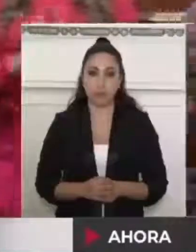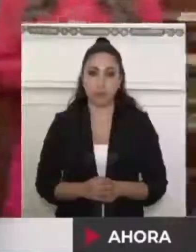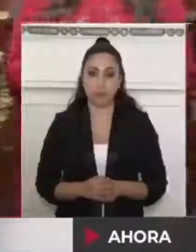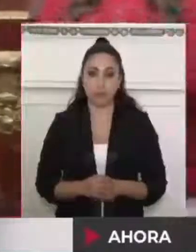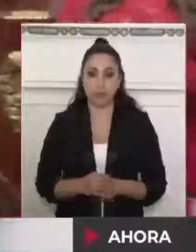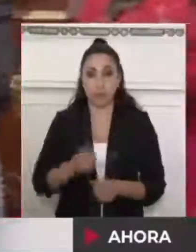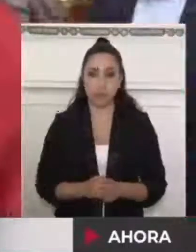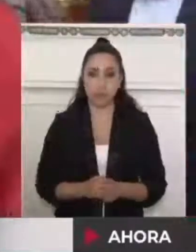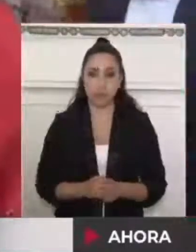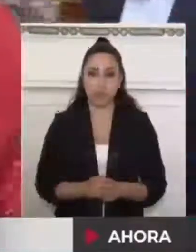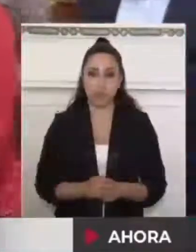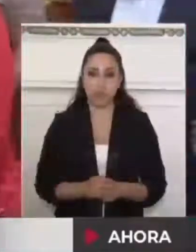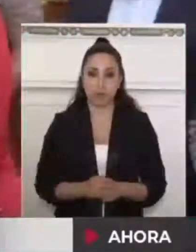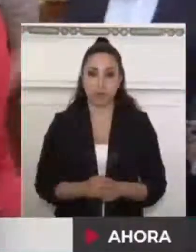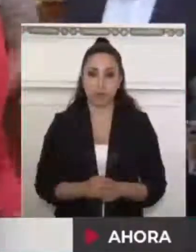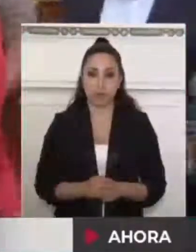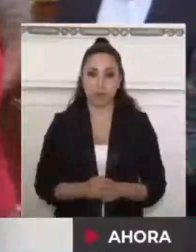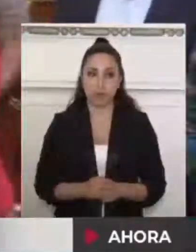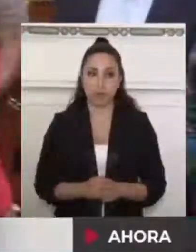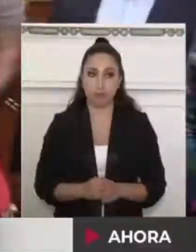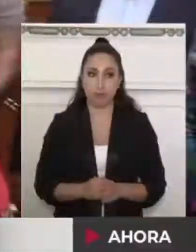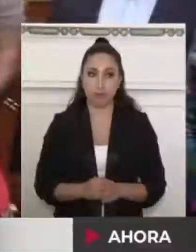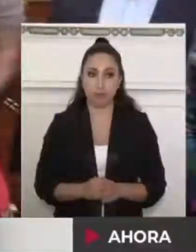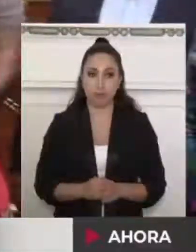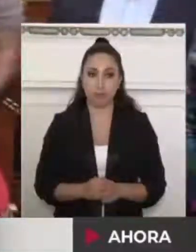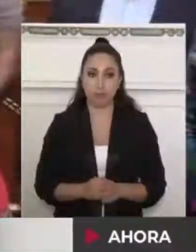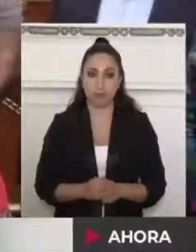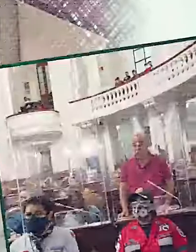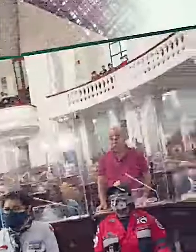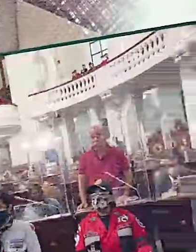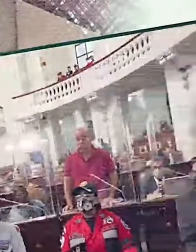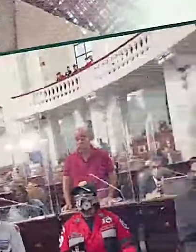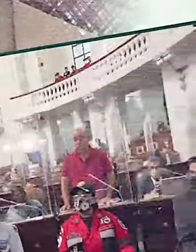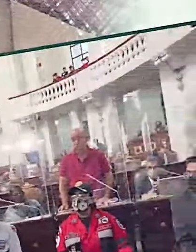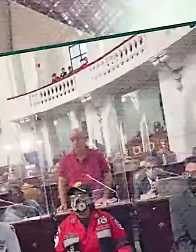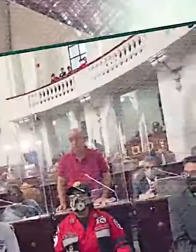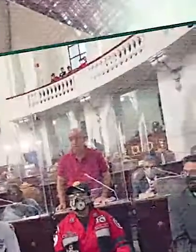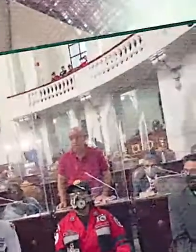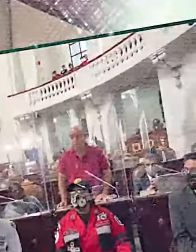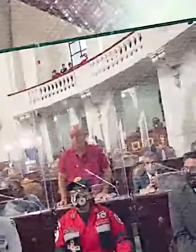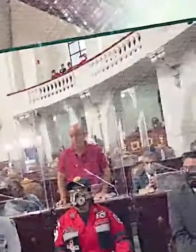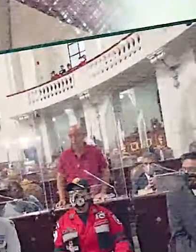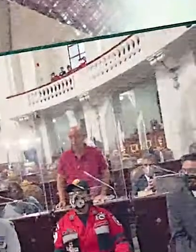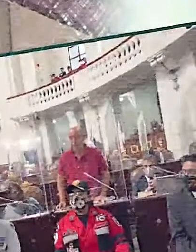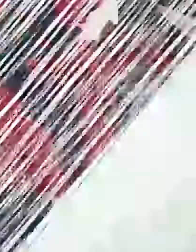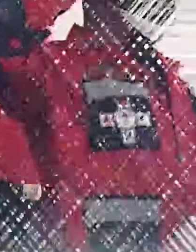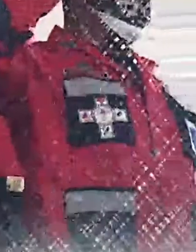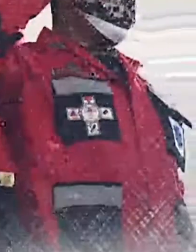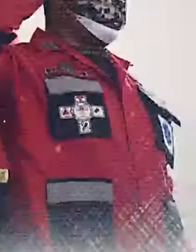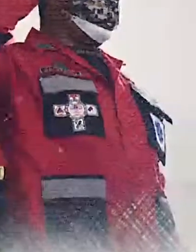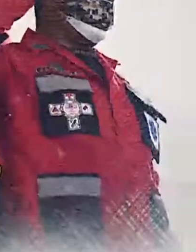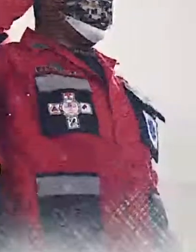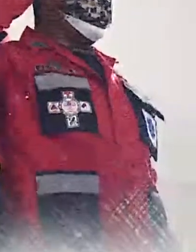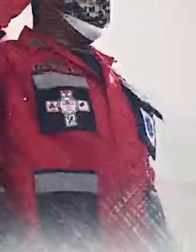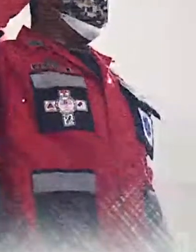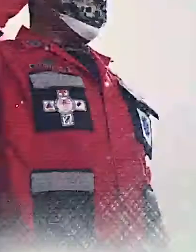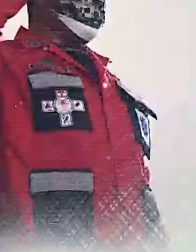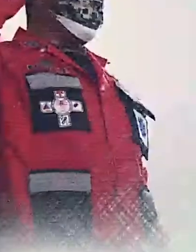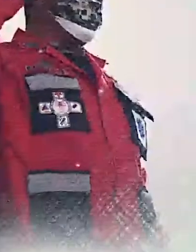bombero primero paramédico, y al primer oficial Alejandro Ibarra Correa. La medalla se confiere a quienes han destacado en el